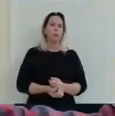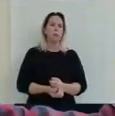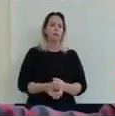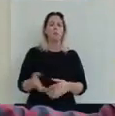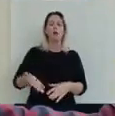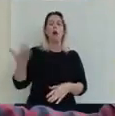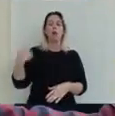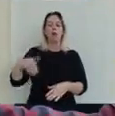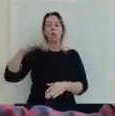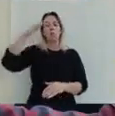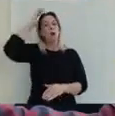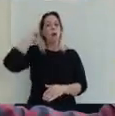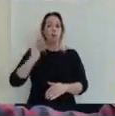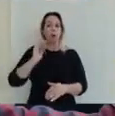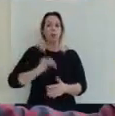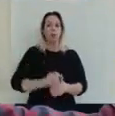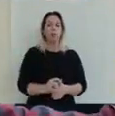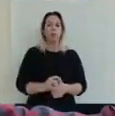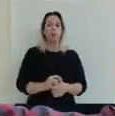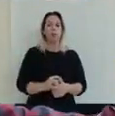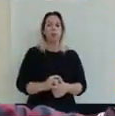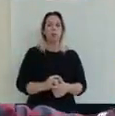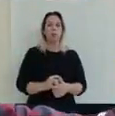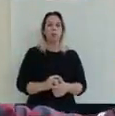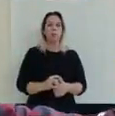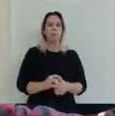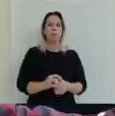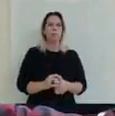Martín Ascuba, fue convocado por el gobernador de